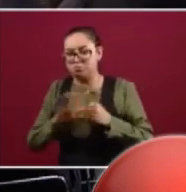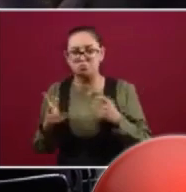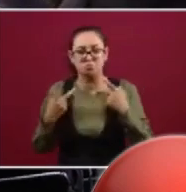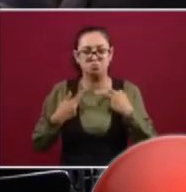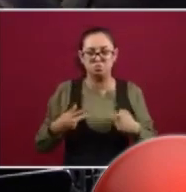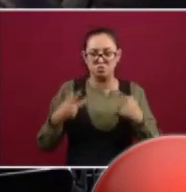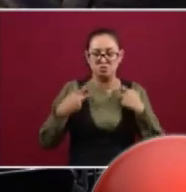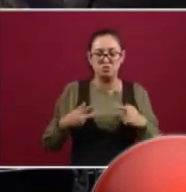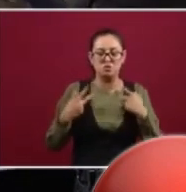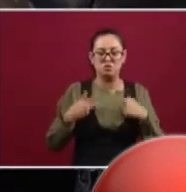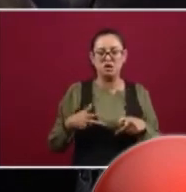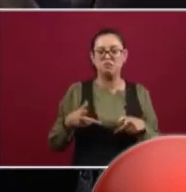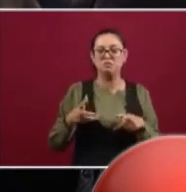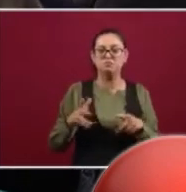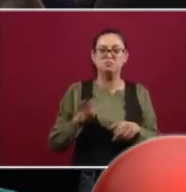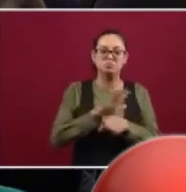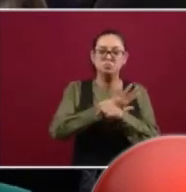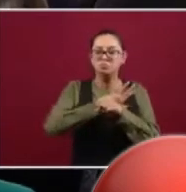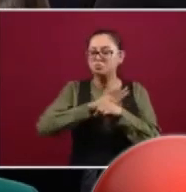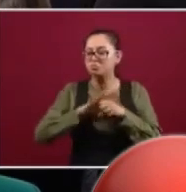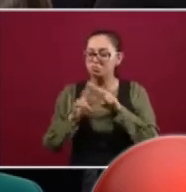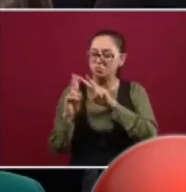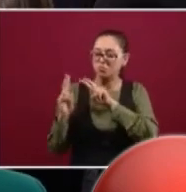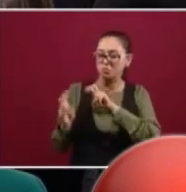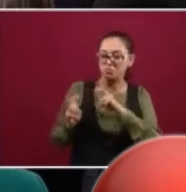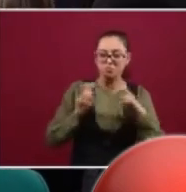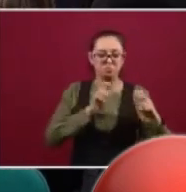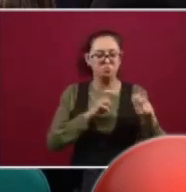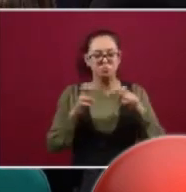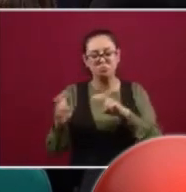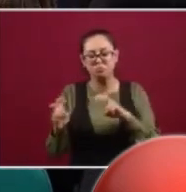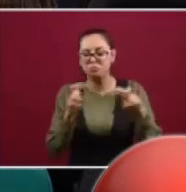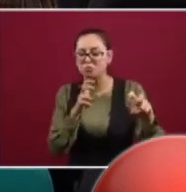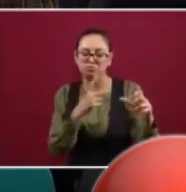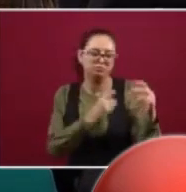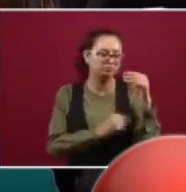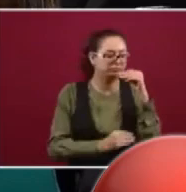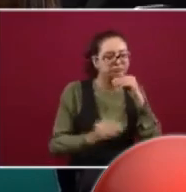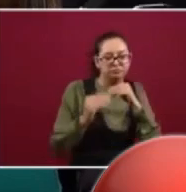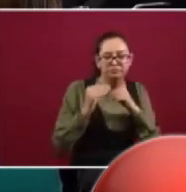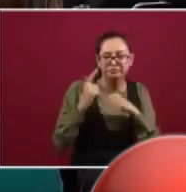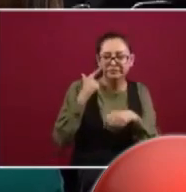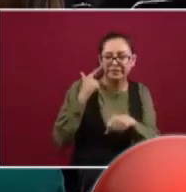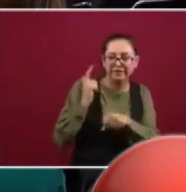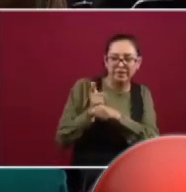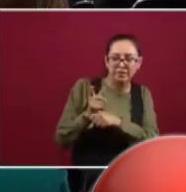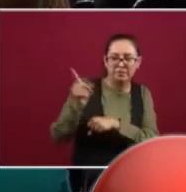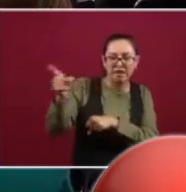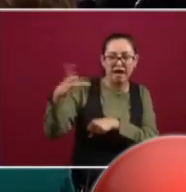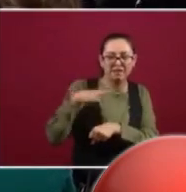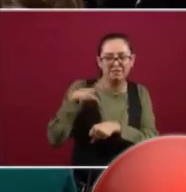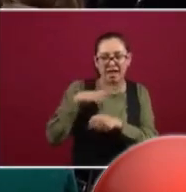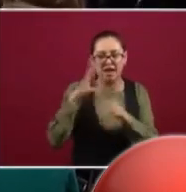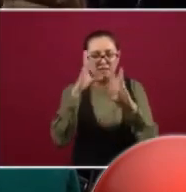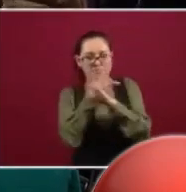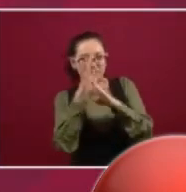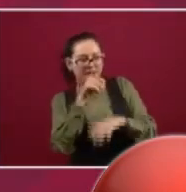de informantes renault todavía estás unos meses